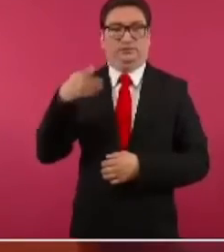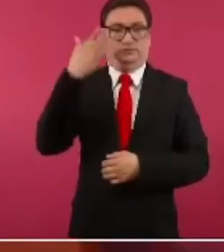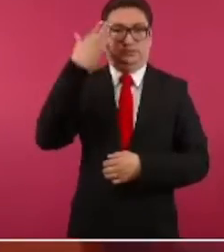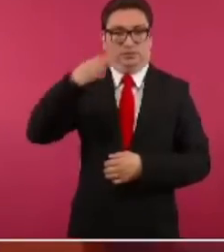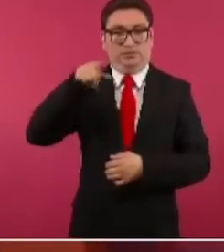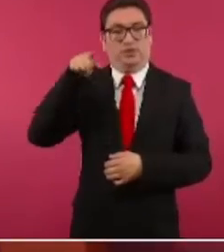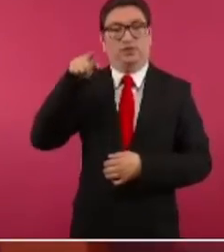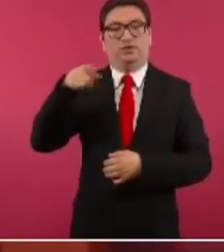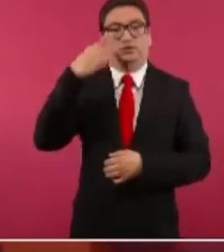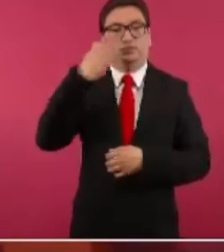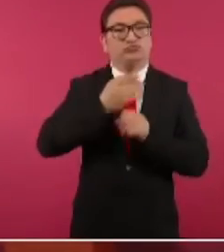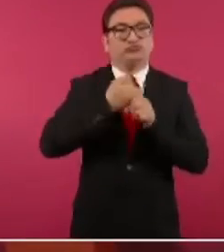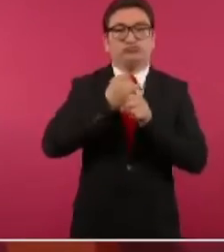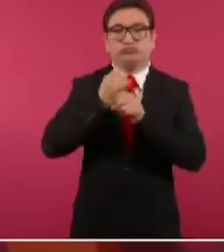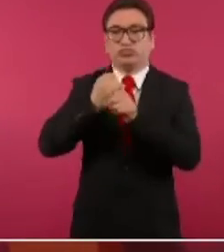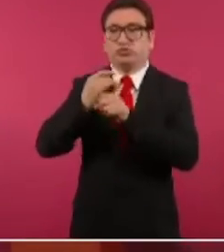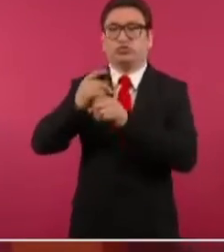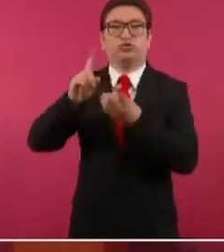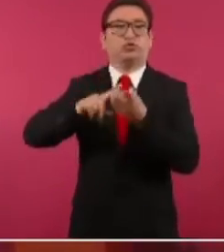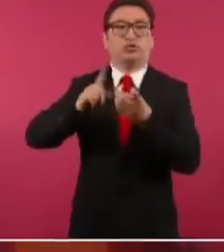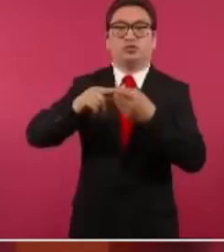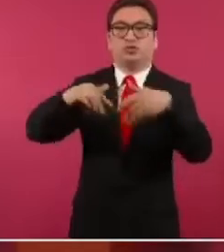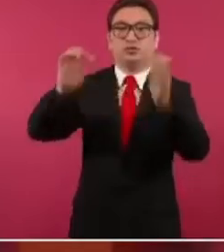limpiando de corrupción el ISSSTE,